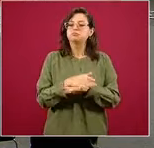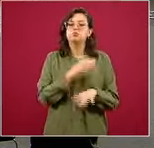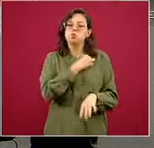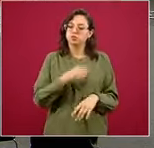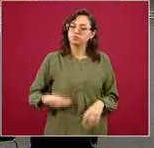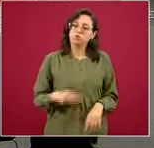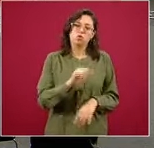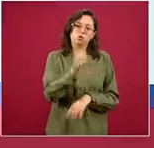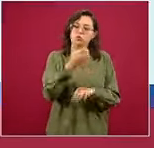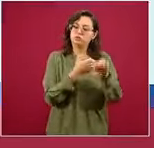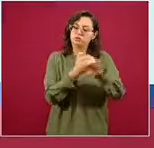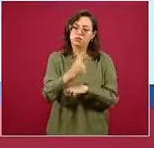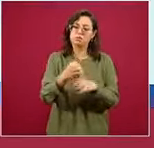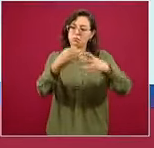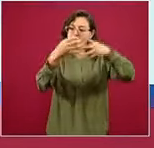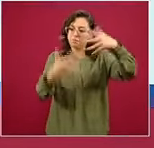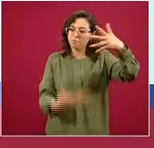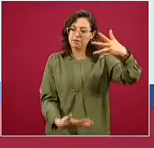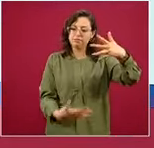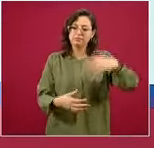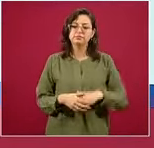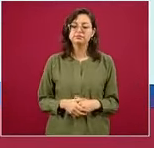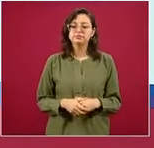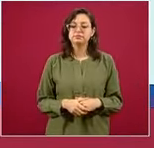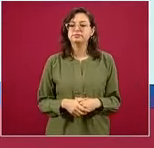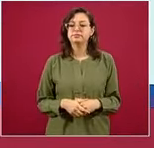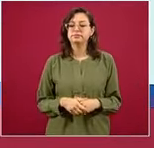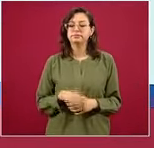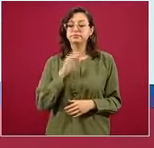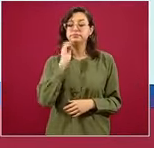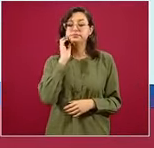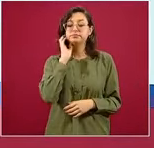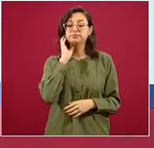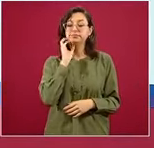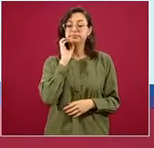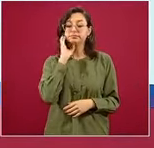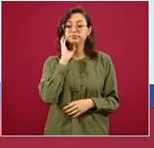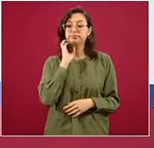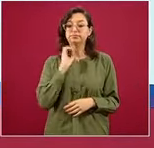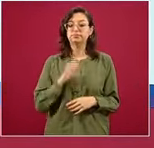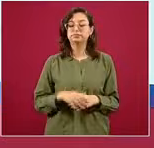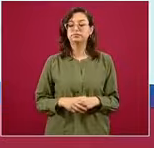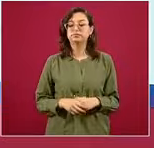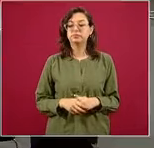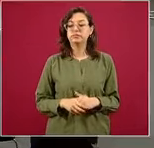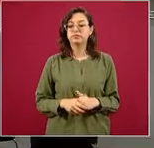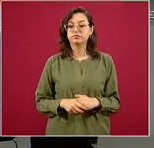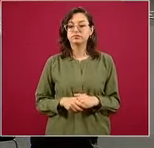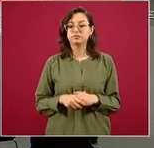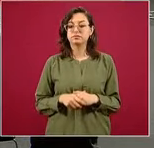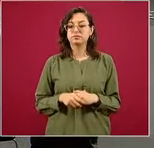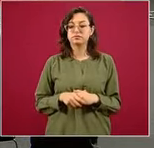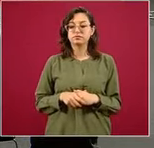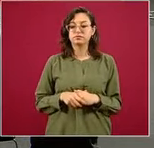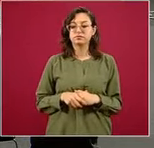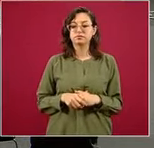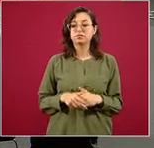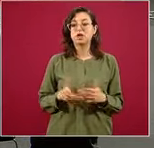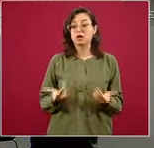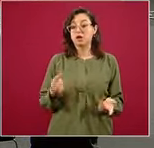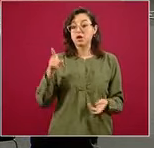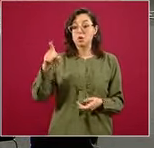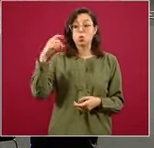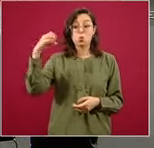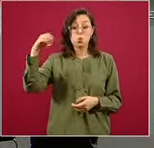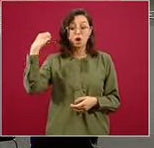estado. ¿Sí? Y hemos seleccionado los de mayor población. Hay estados como Oaxaca que